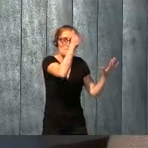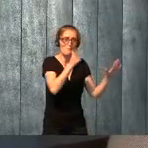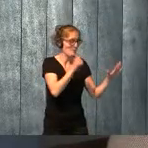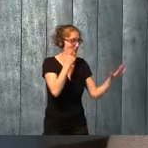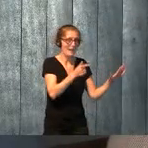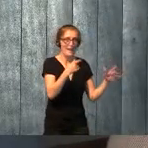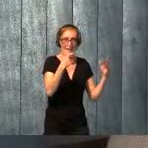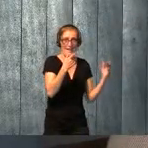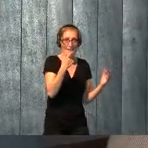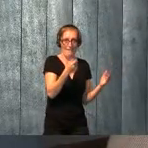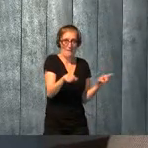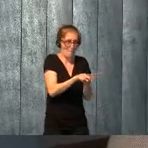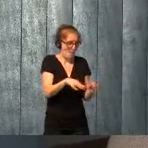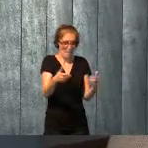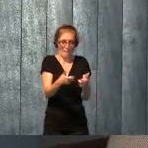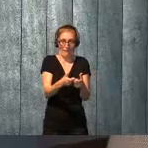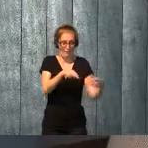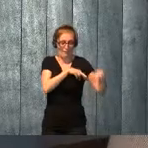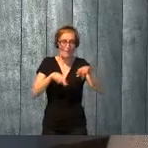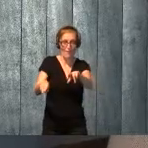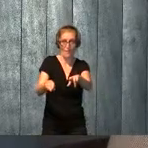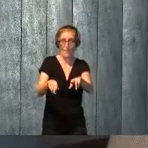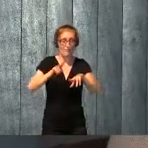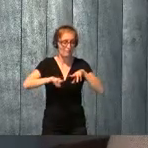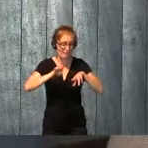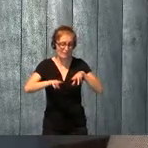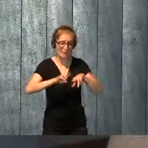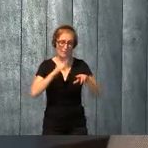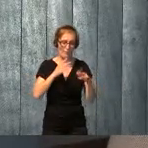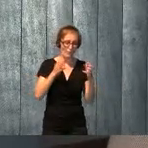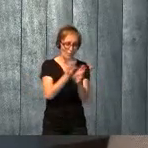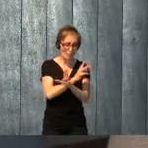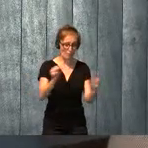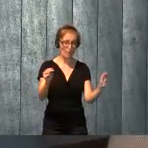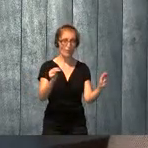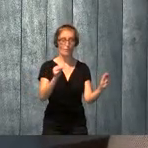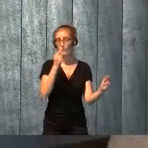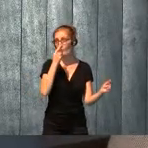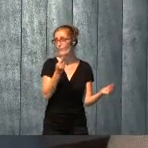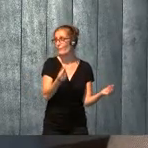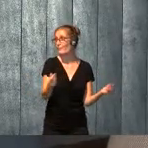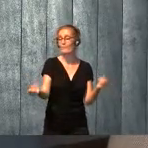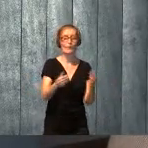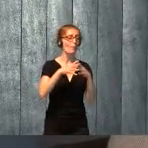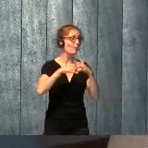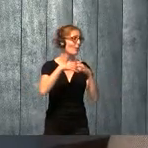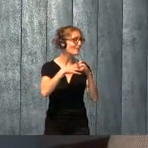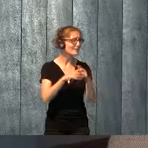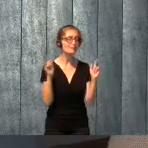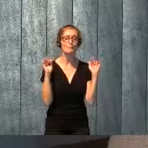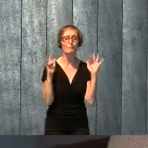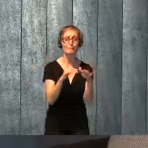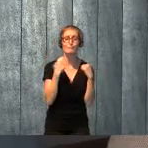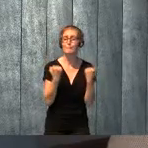que esa ría sea limpia, sea un lugar de esparcimiento, sea un lugar donde incluso las